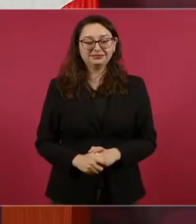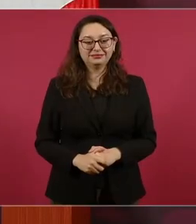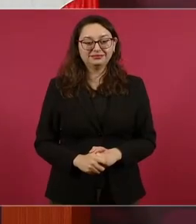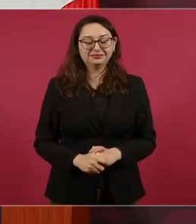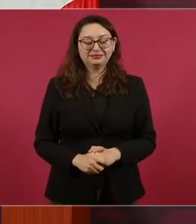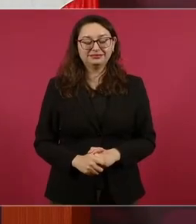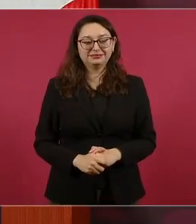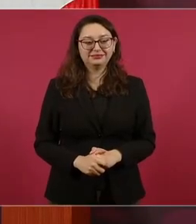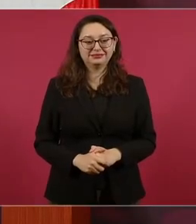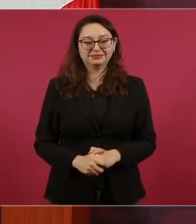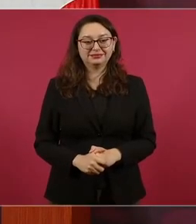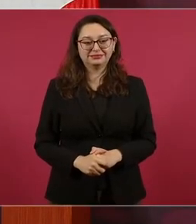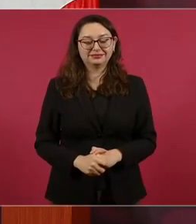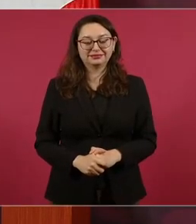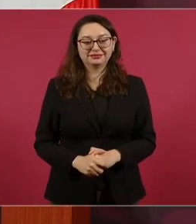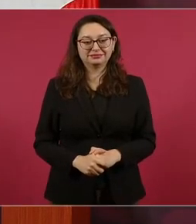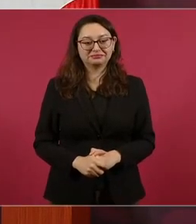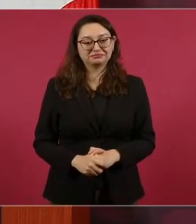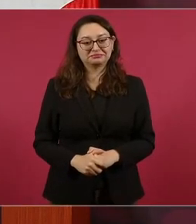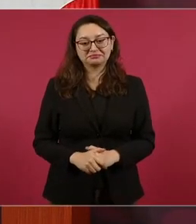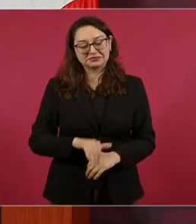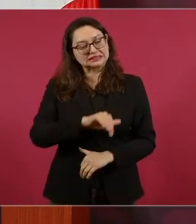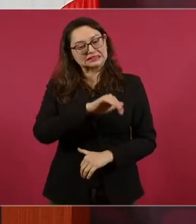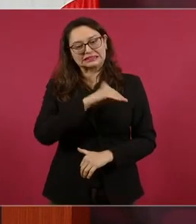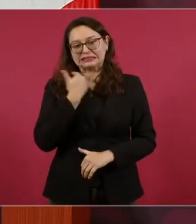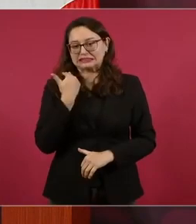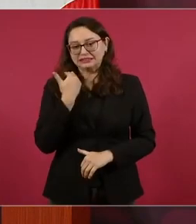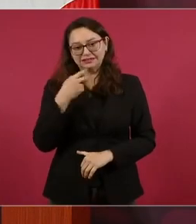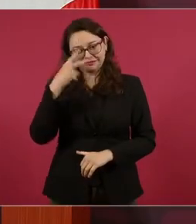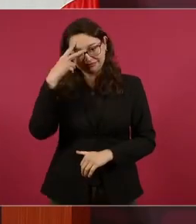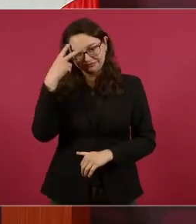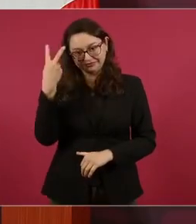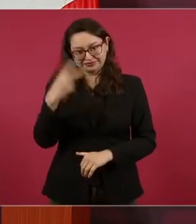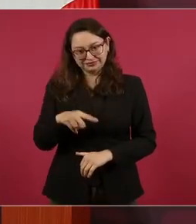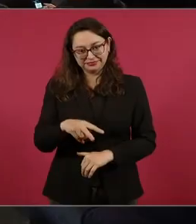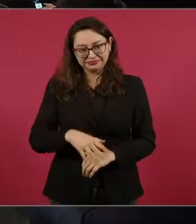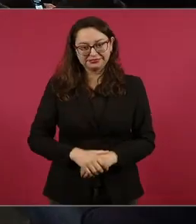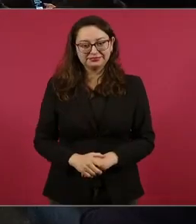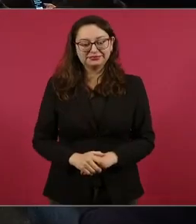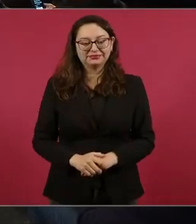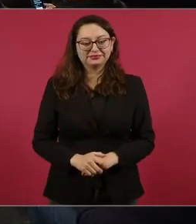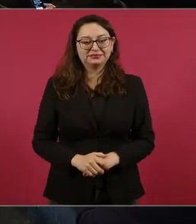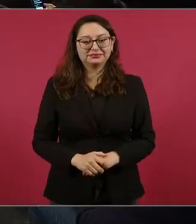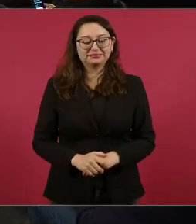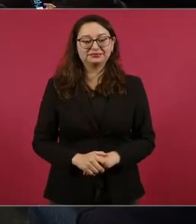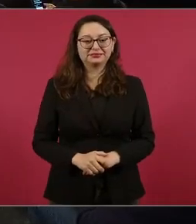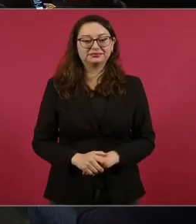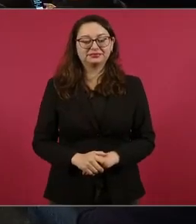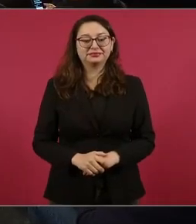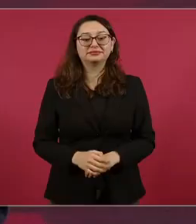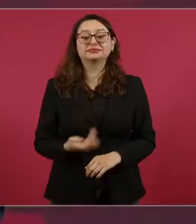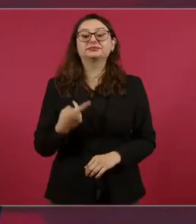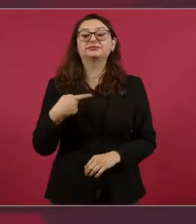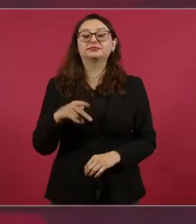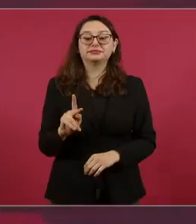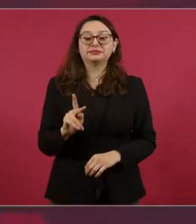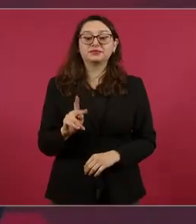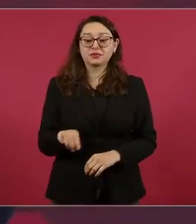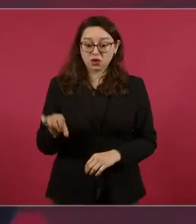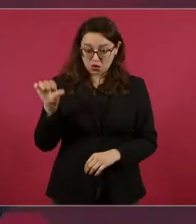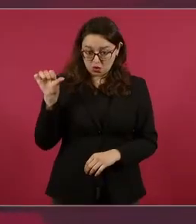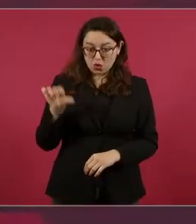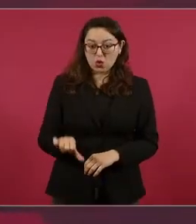Sí este fue el que nos cepilló pero hoy vienen los